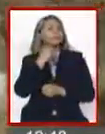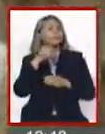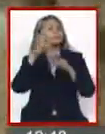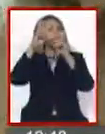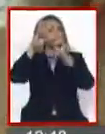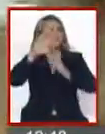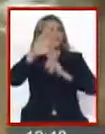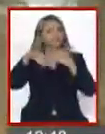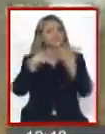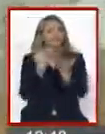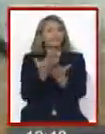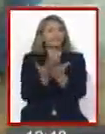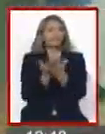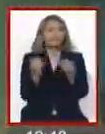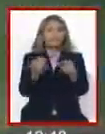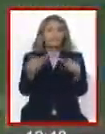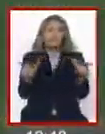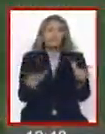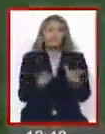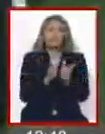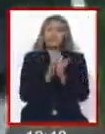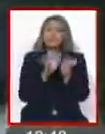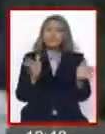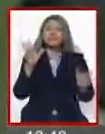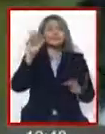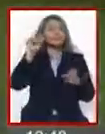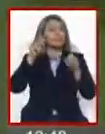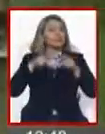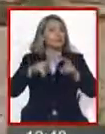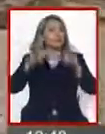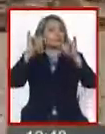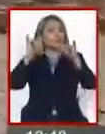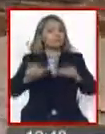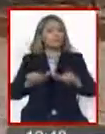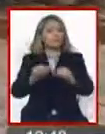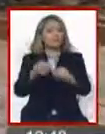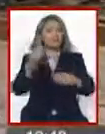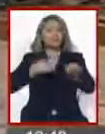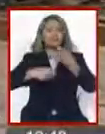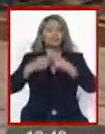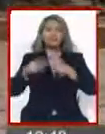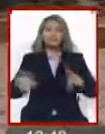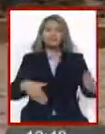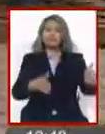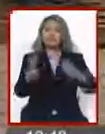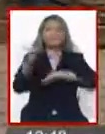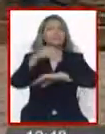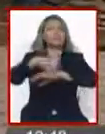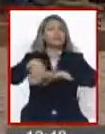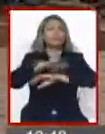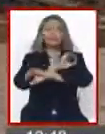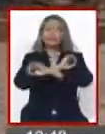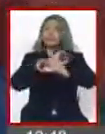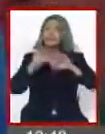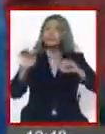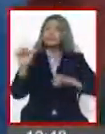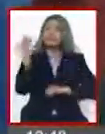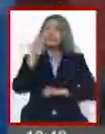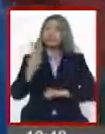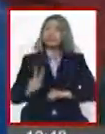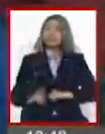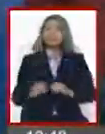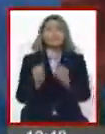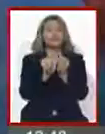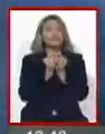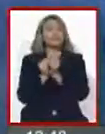todo lo que viene a ser espacio público no se va a permitir que se asienten comerciantes en veredas en alameda en camellones y vamos a